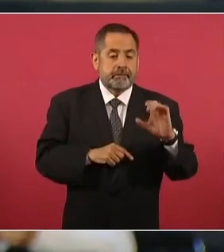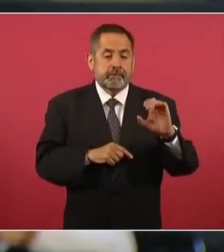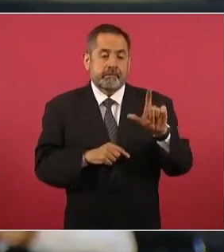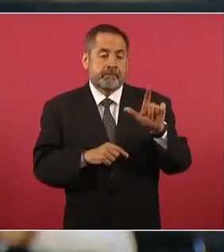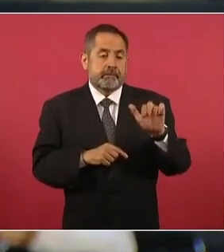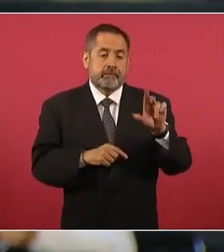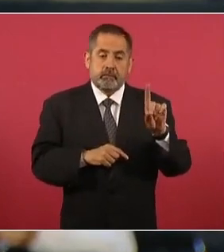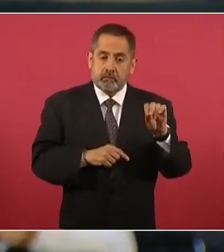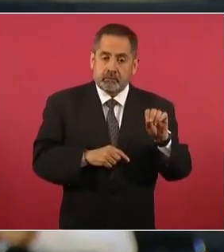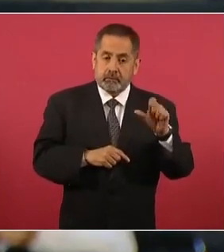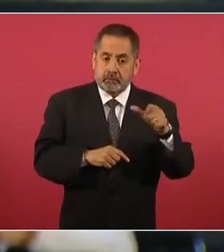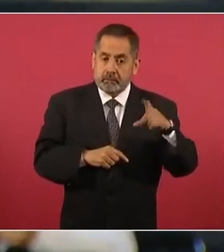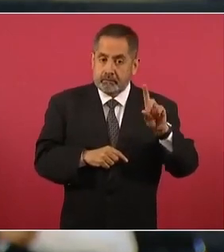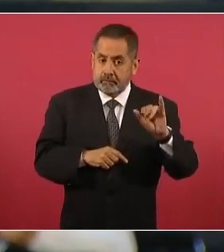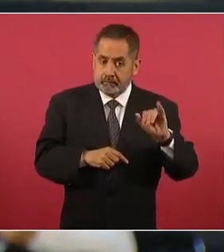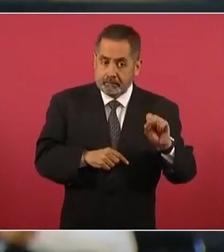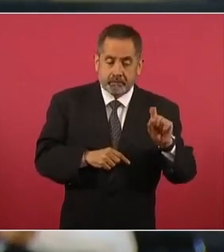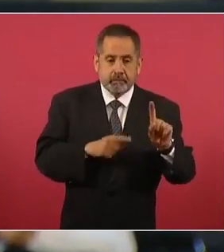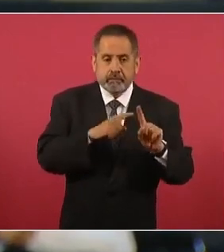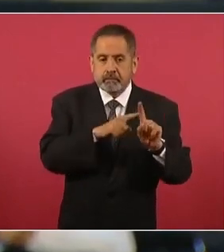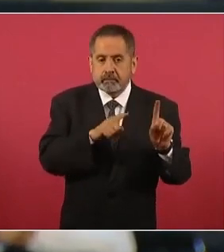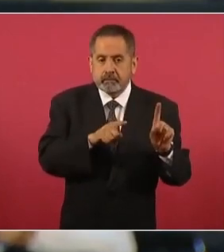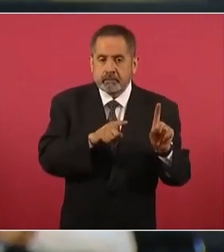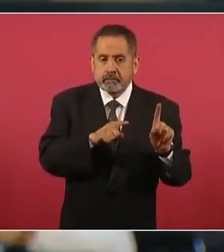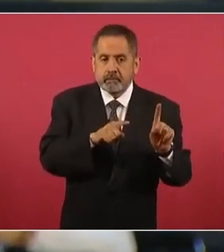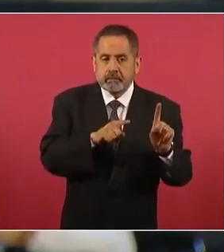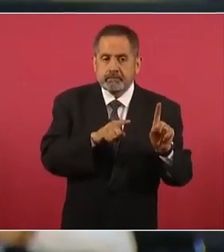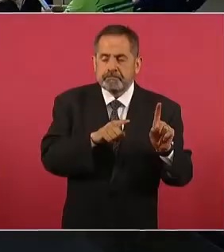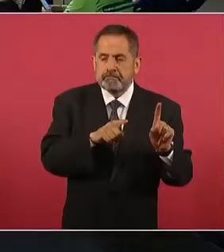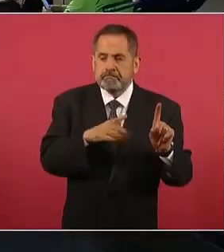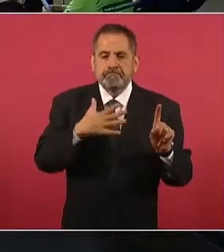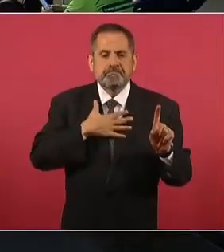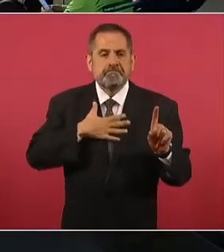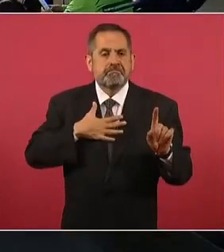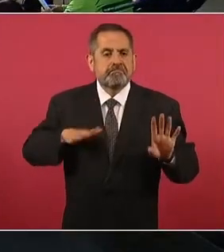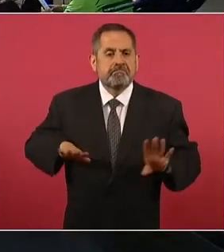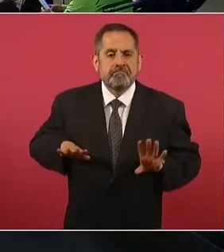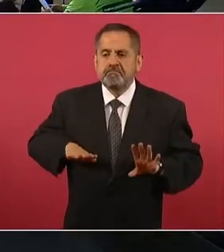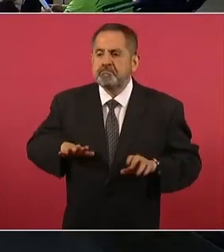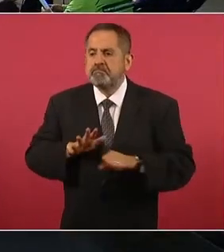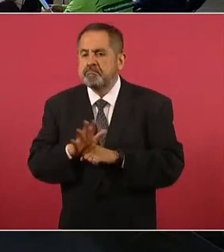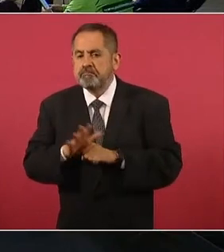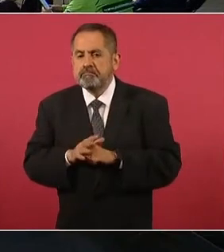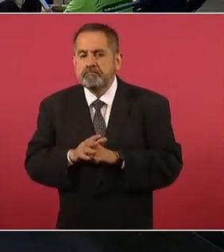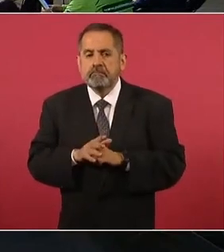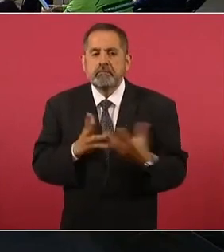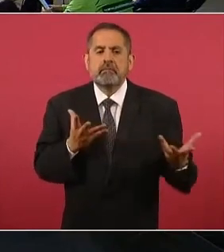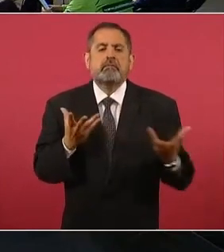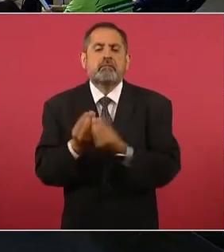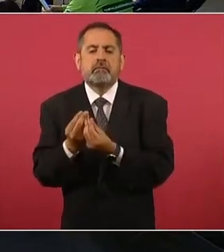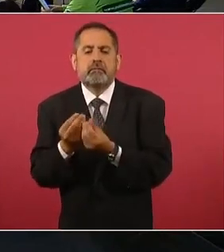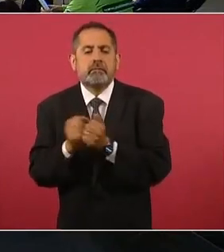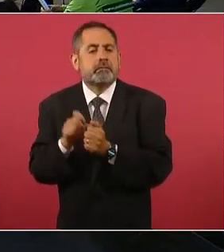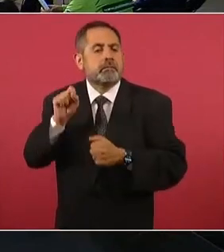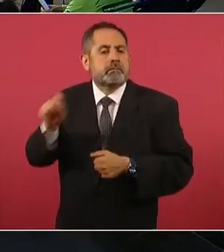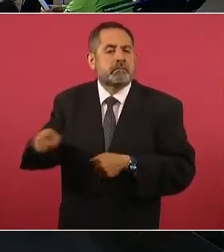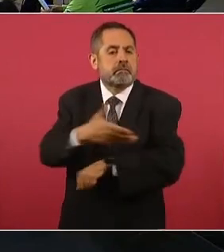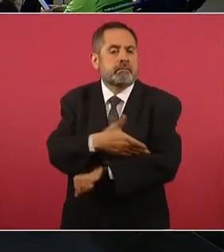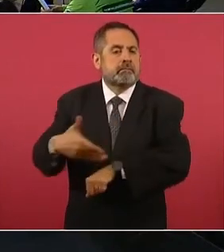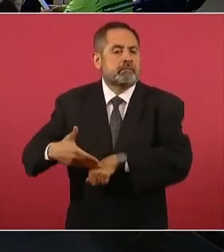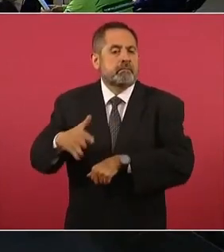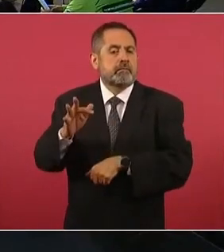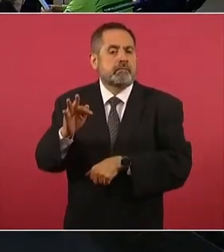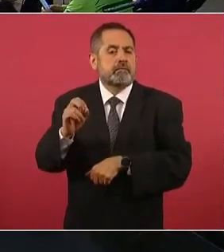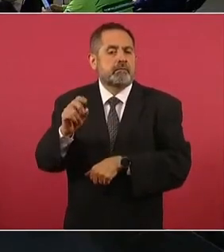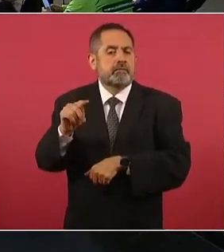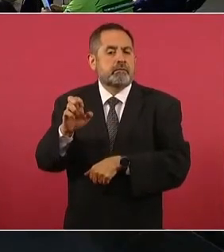X González viró a sus oscuros intereses, pues se unió a la familia Fontanet para ya no